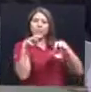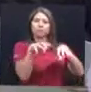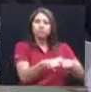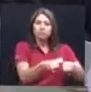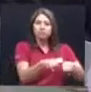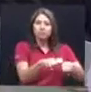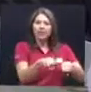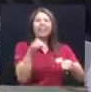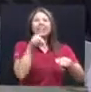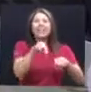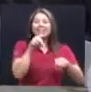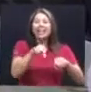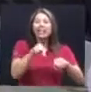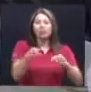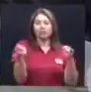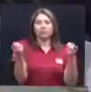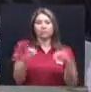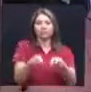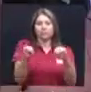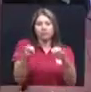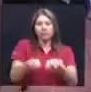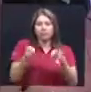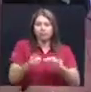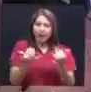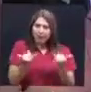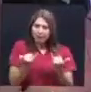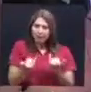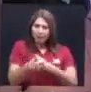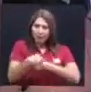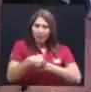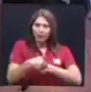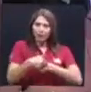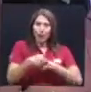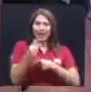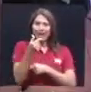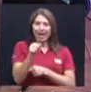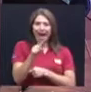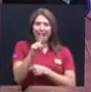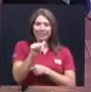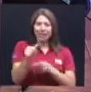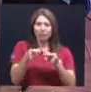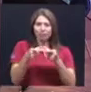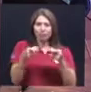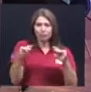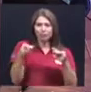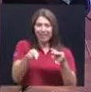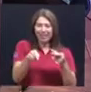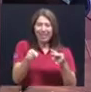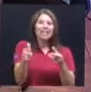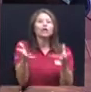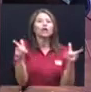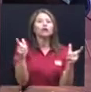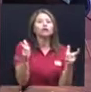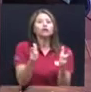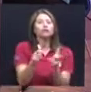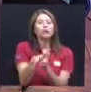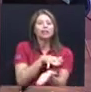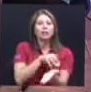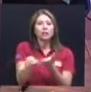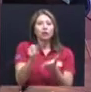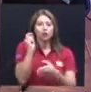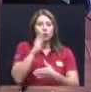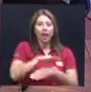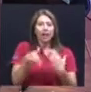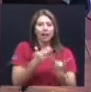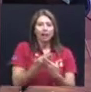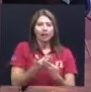llevado a a lo que está desencadenándose en este momento en gasa que es el Exterminio total pagan y que pagan de un lado